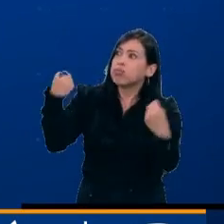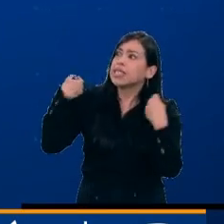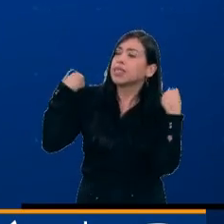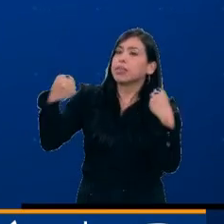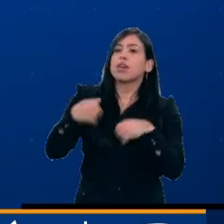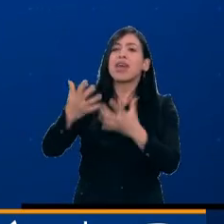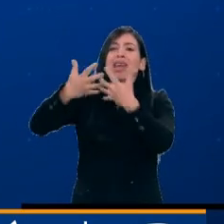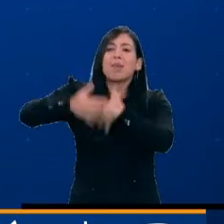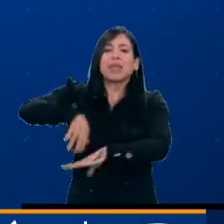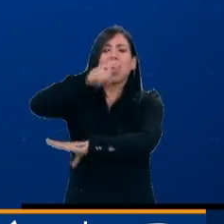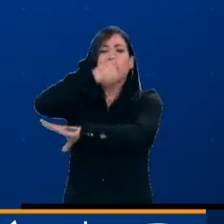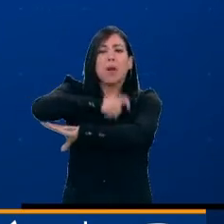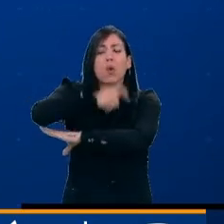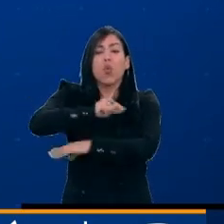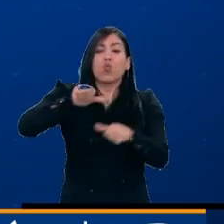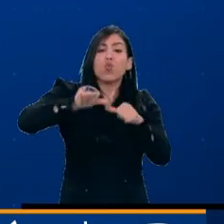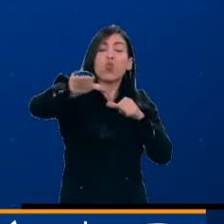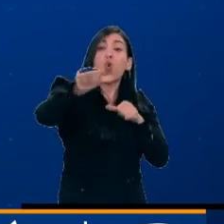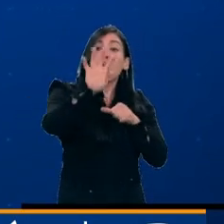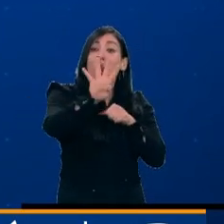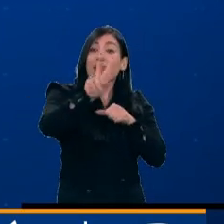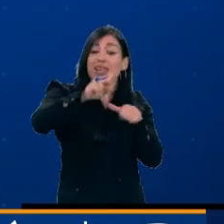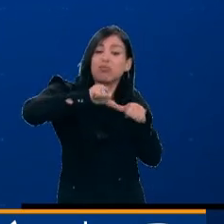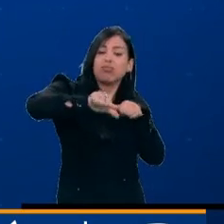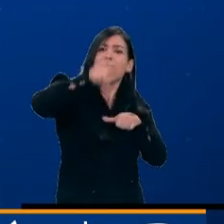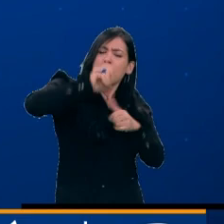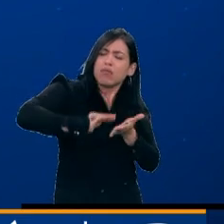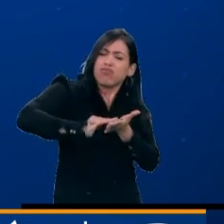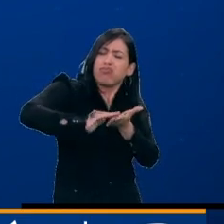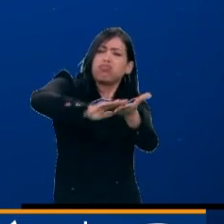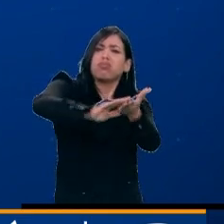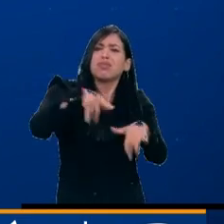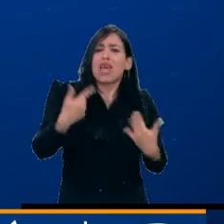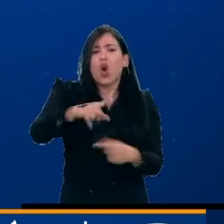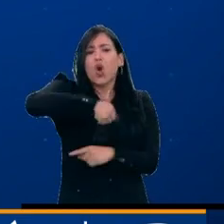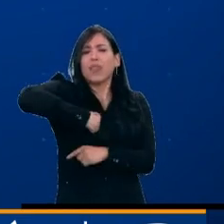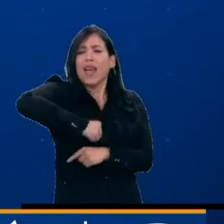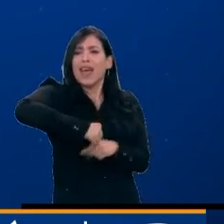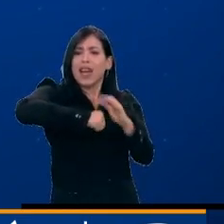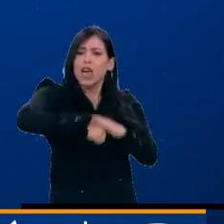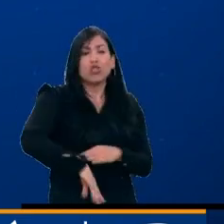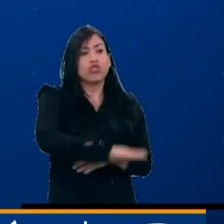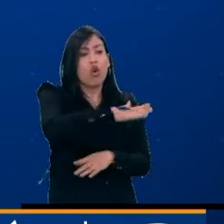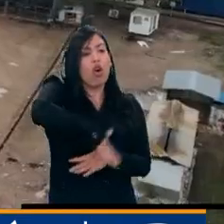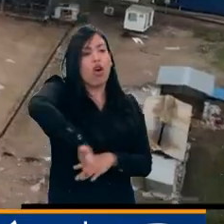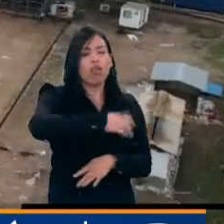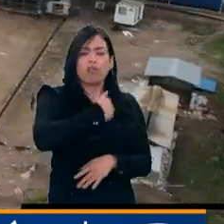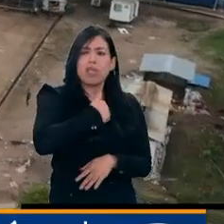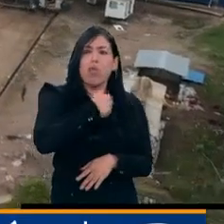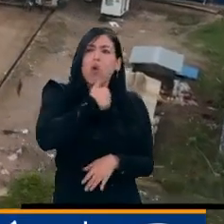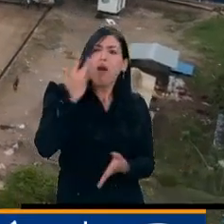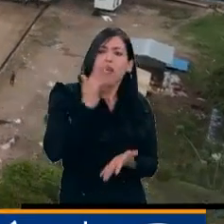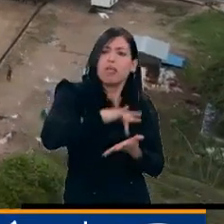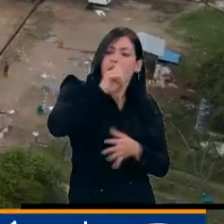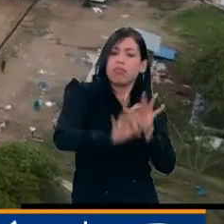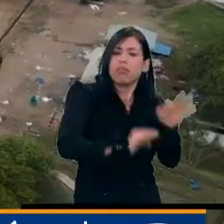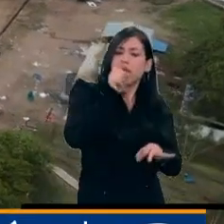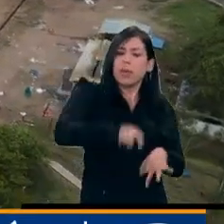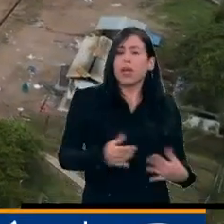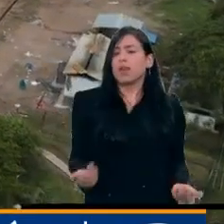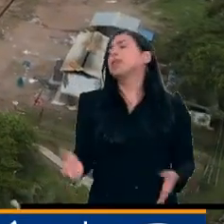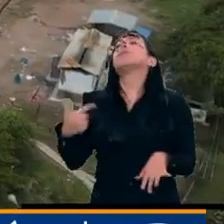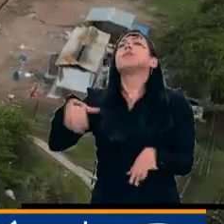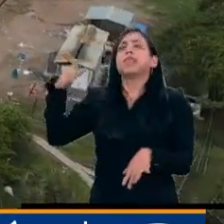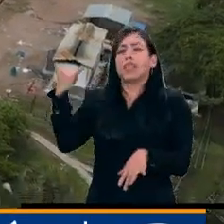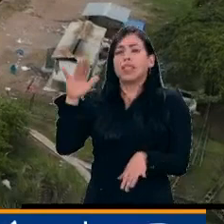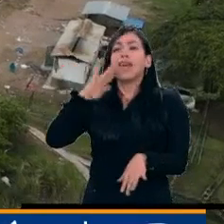que la petrolera pavimente 42 kilómetros de vía y que se reivindiquen los derechos que tienen sobre la tierra y el agua en la zona. La fiscalía